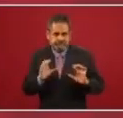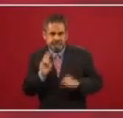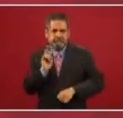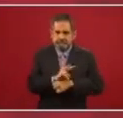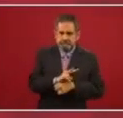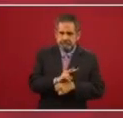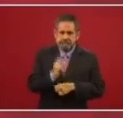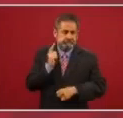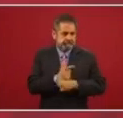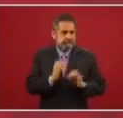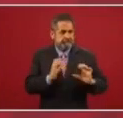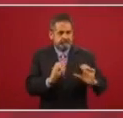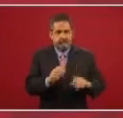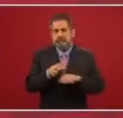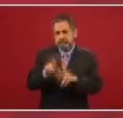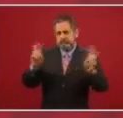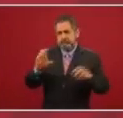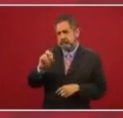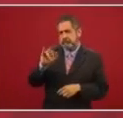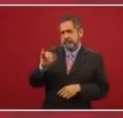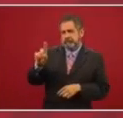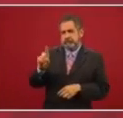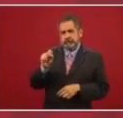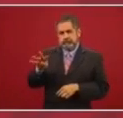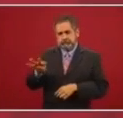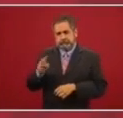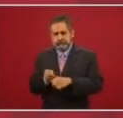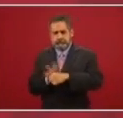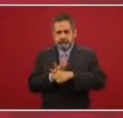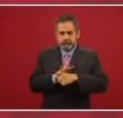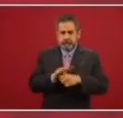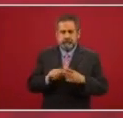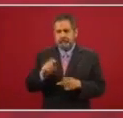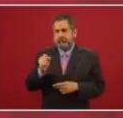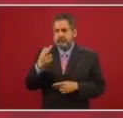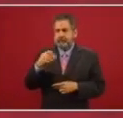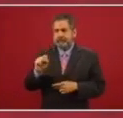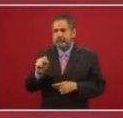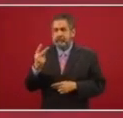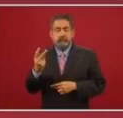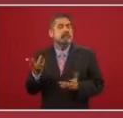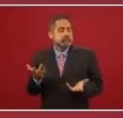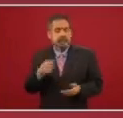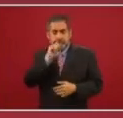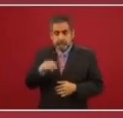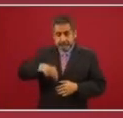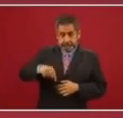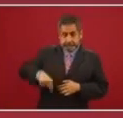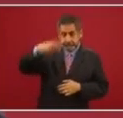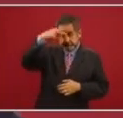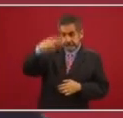de coronavirus el srs 2 sino que además fue aquí en